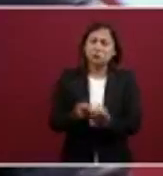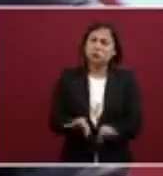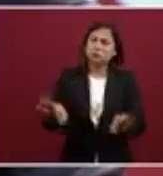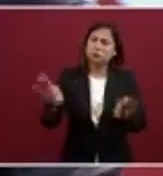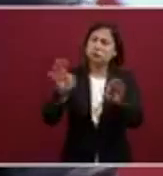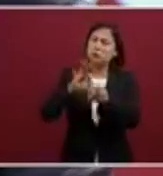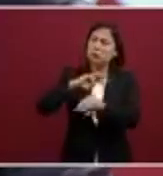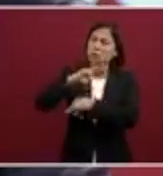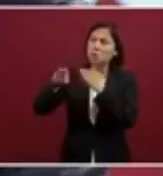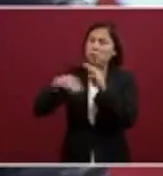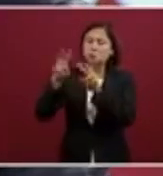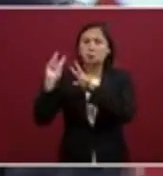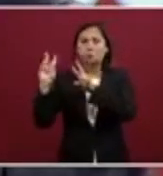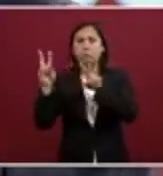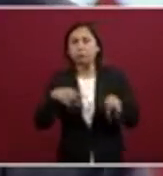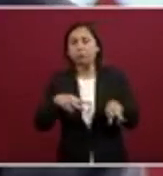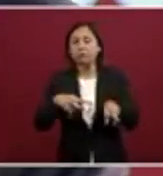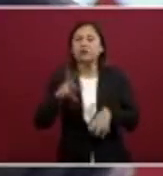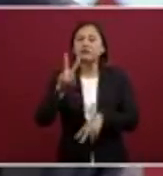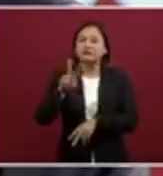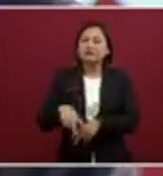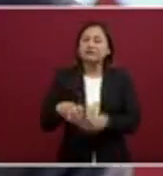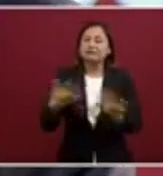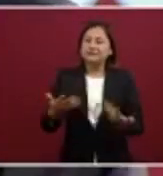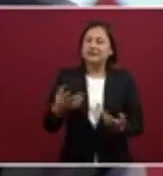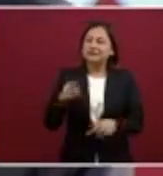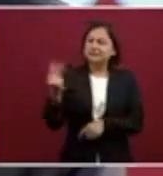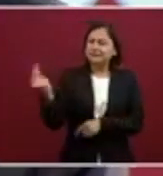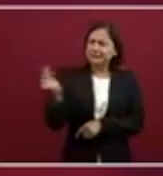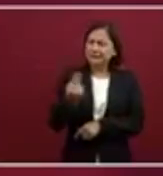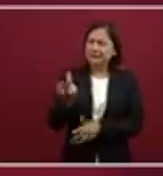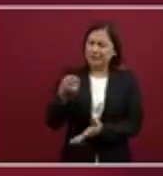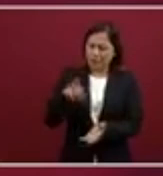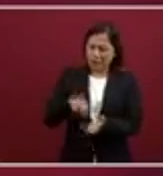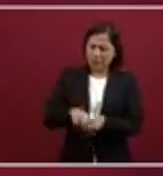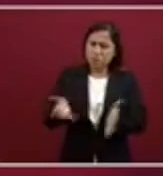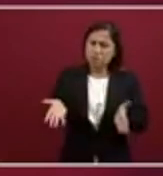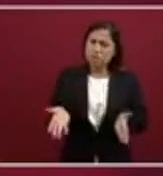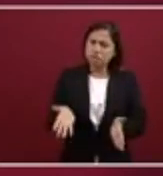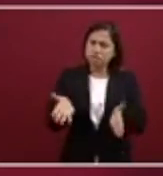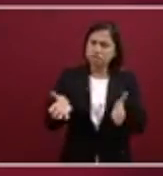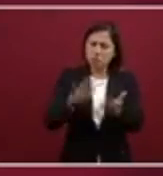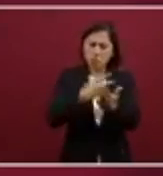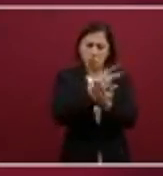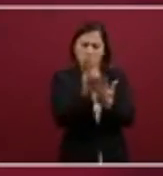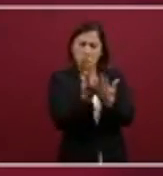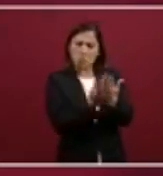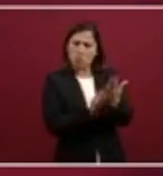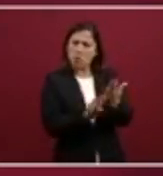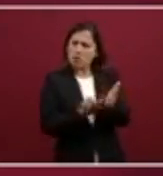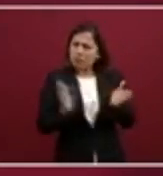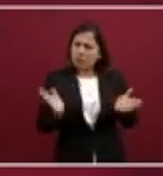podemos impulsar este plan en beneficio de todos.